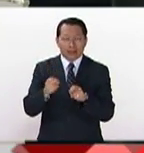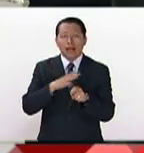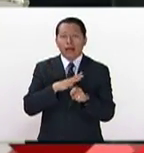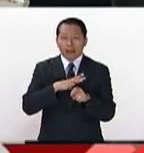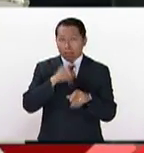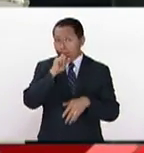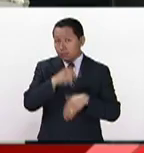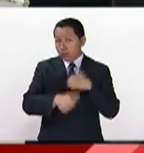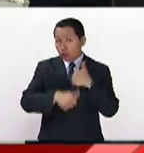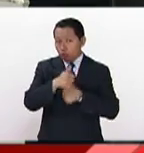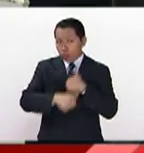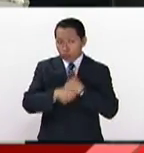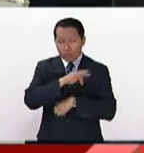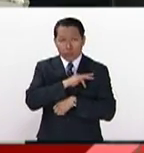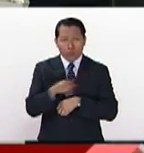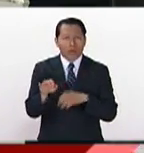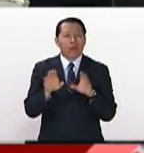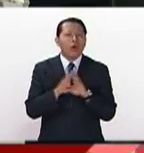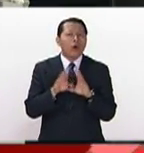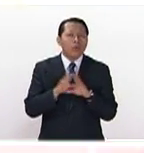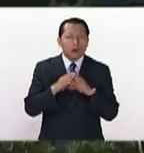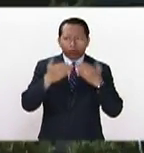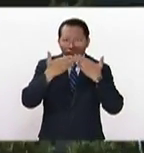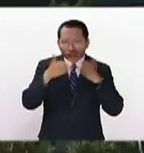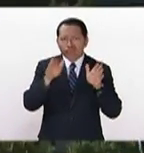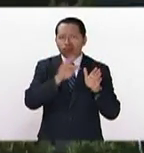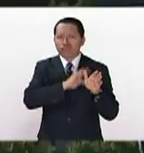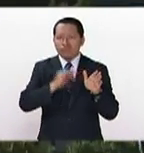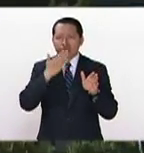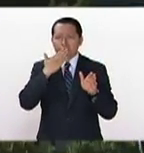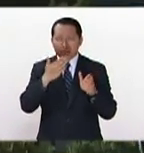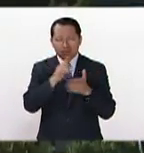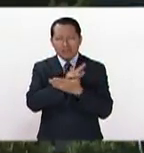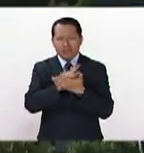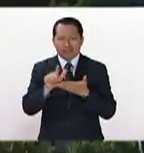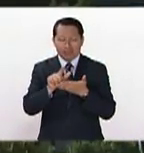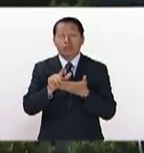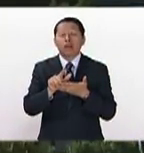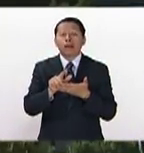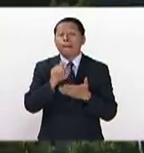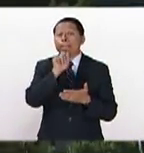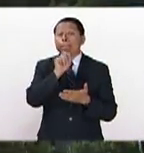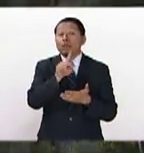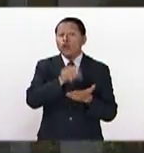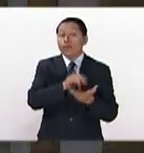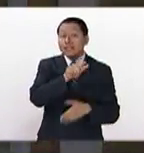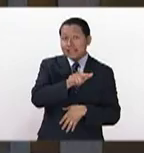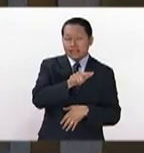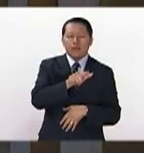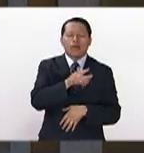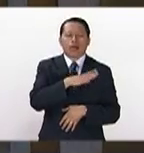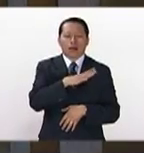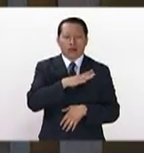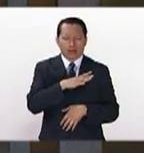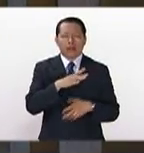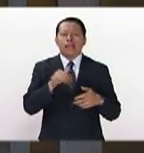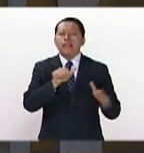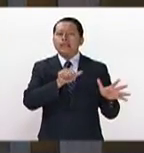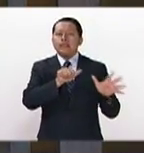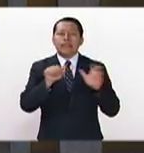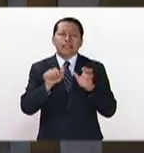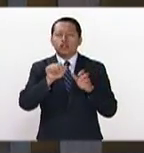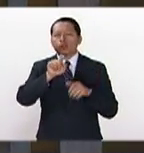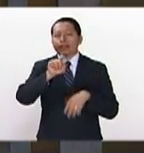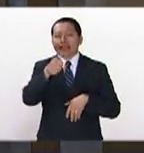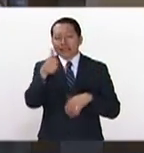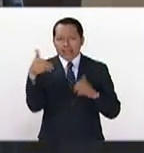concurso y de una manera pública y transparente. Asimismo, dijo que en 2017 la reforma permitió capacitar a